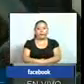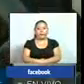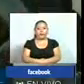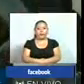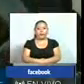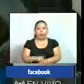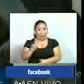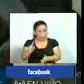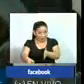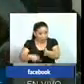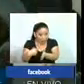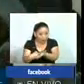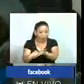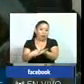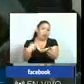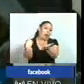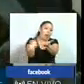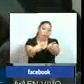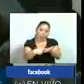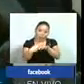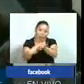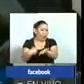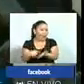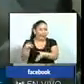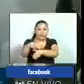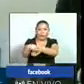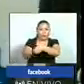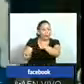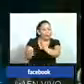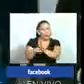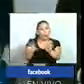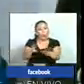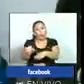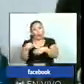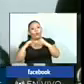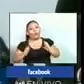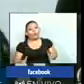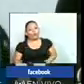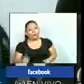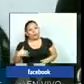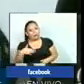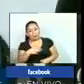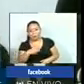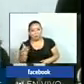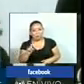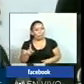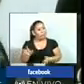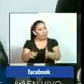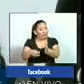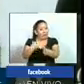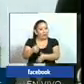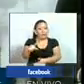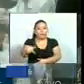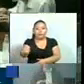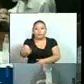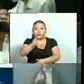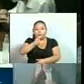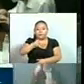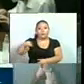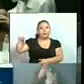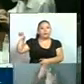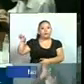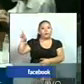no es la primera ocasión que un hecho como esto se registra entre funcionarios de gobierno y diputados este es un informe para